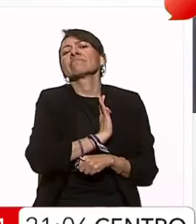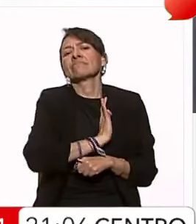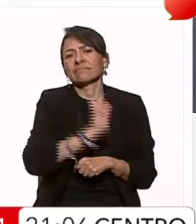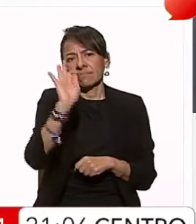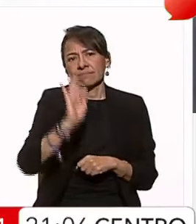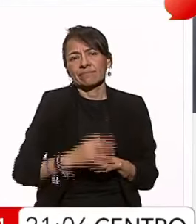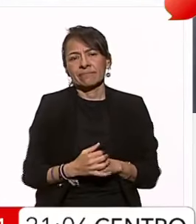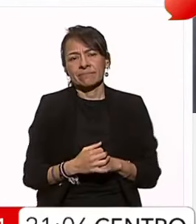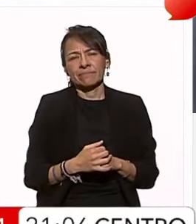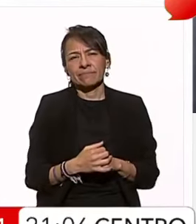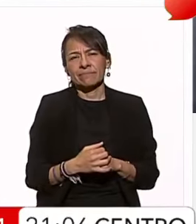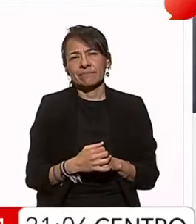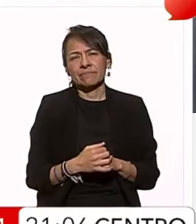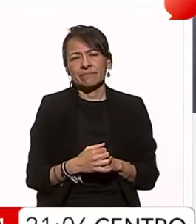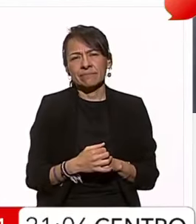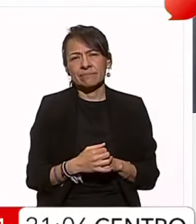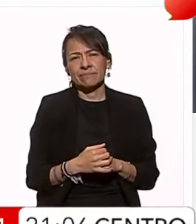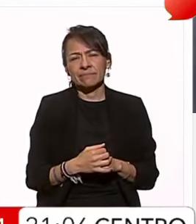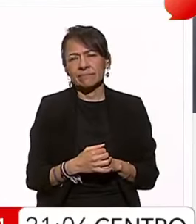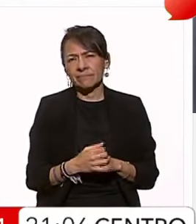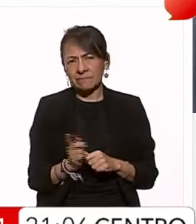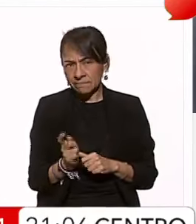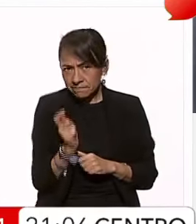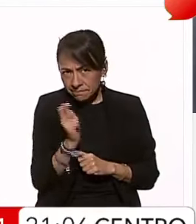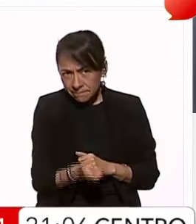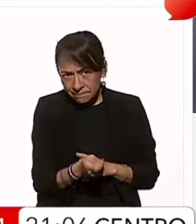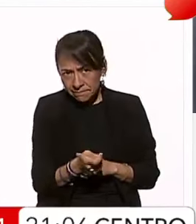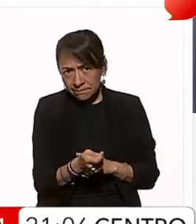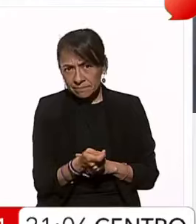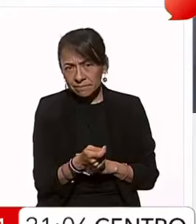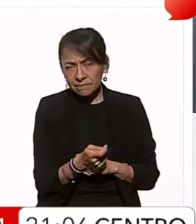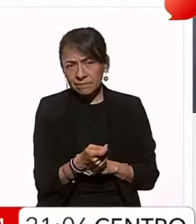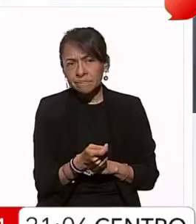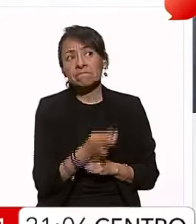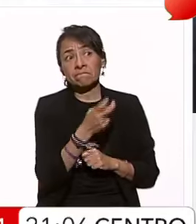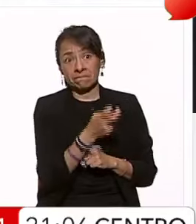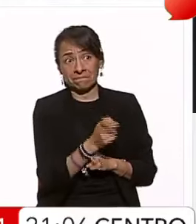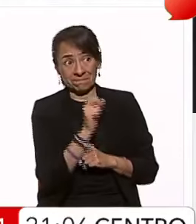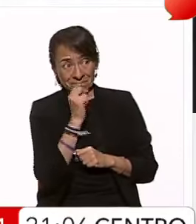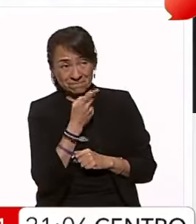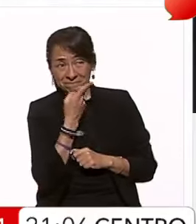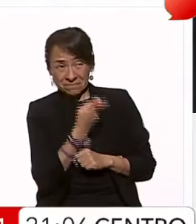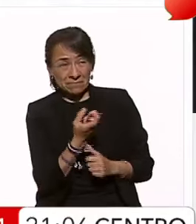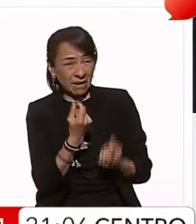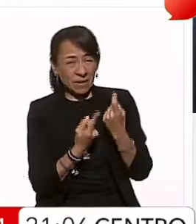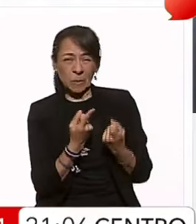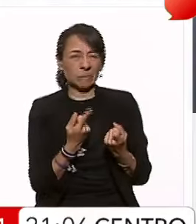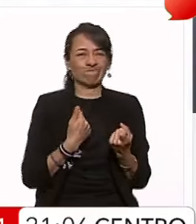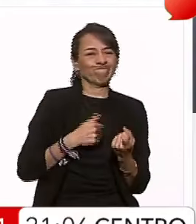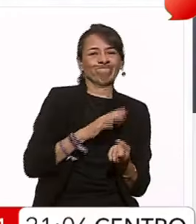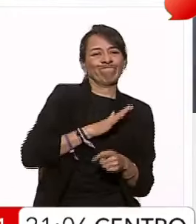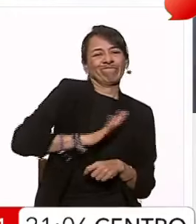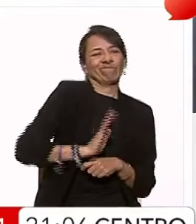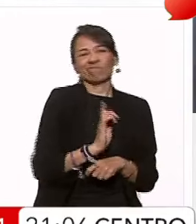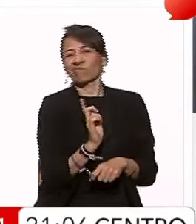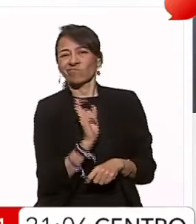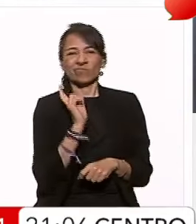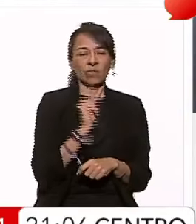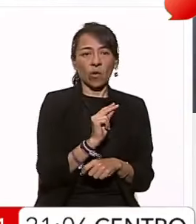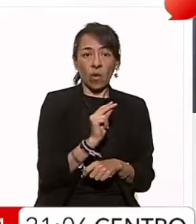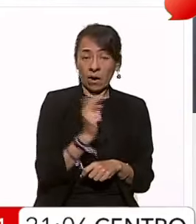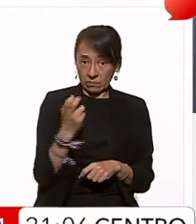abiertamente en contra de esta afirmación implica